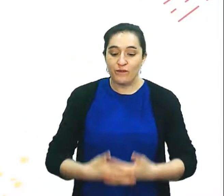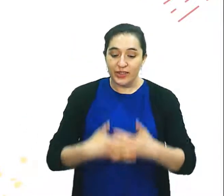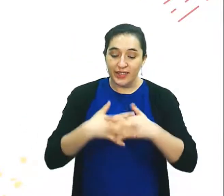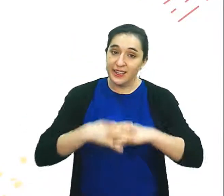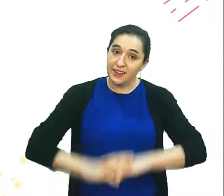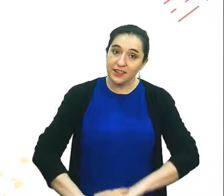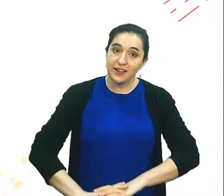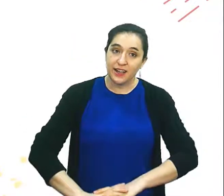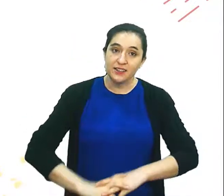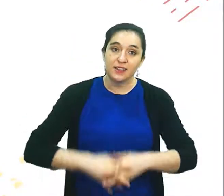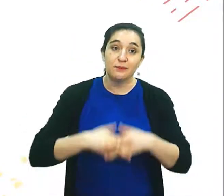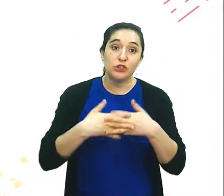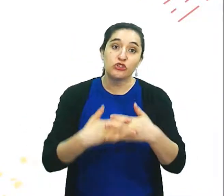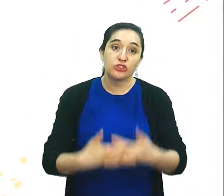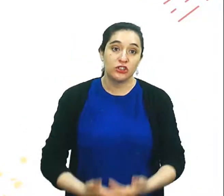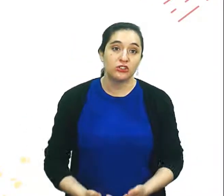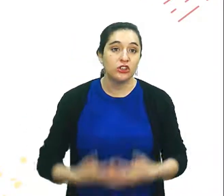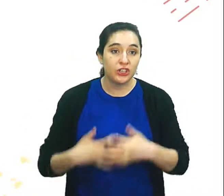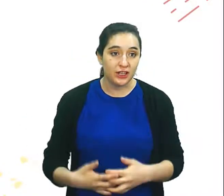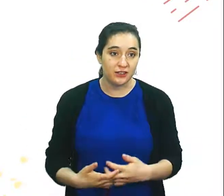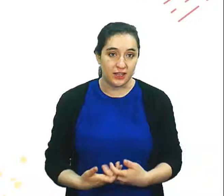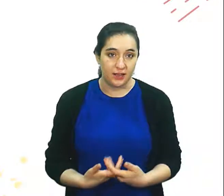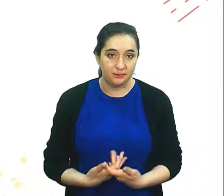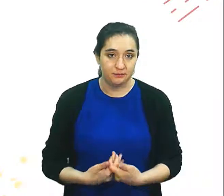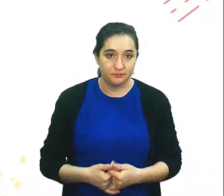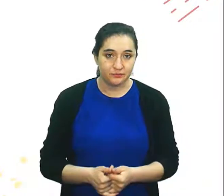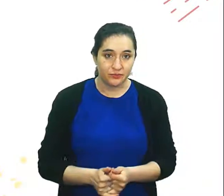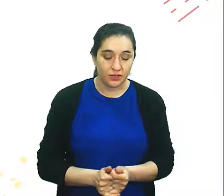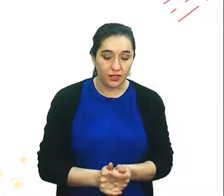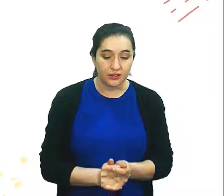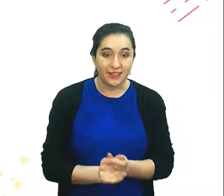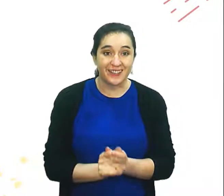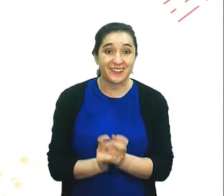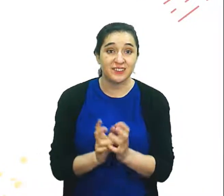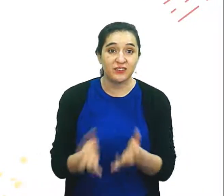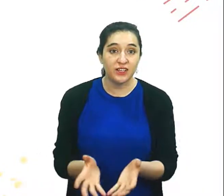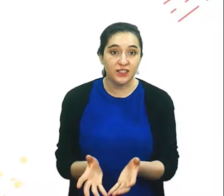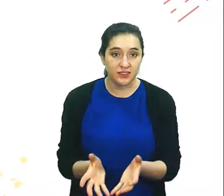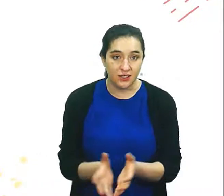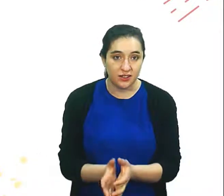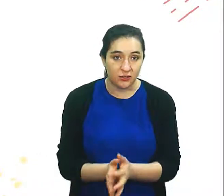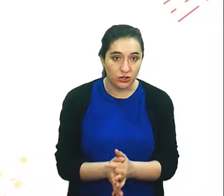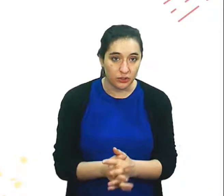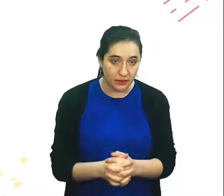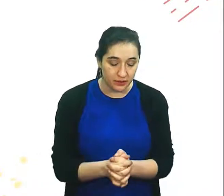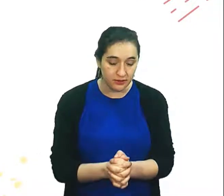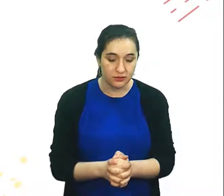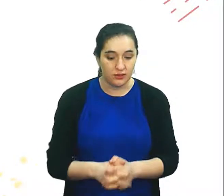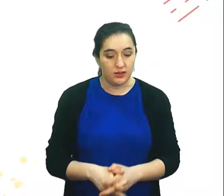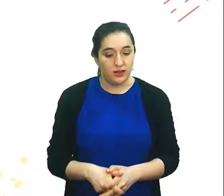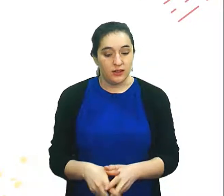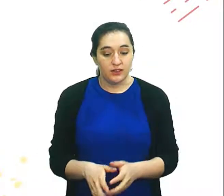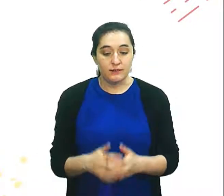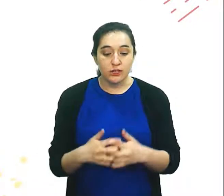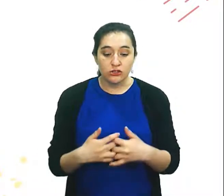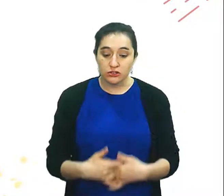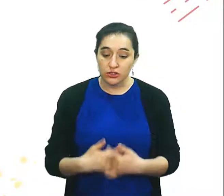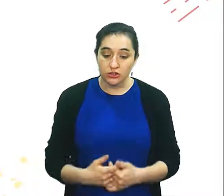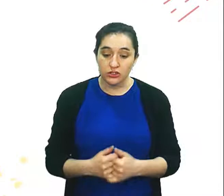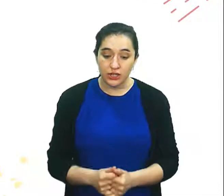la Batalla del Ircay de 1830. Ya esta guerra civil que se genera en nuestro país.